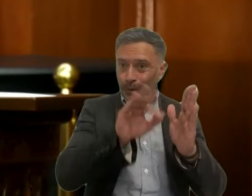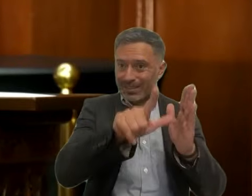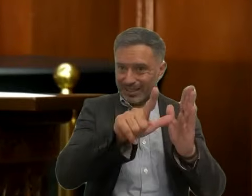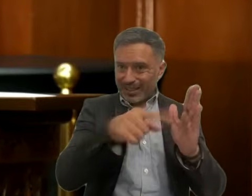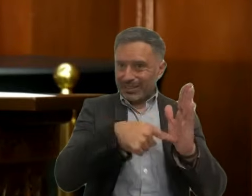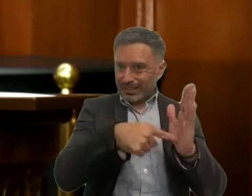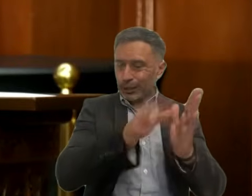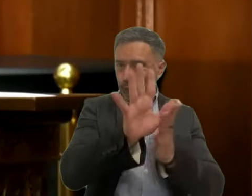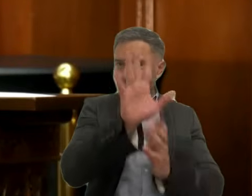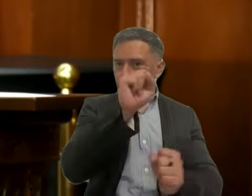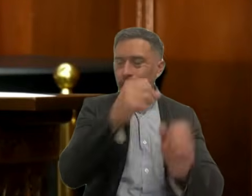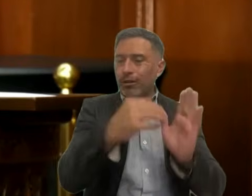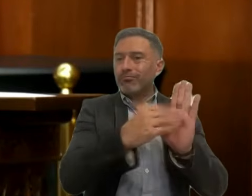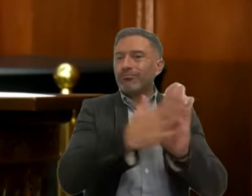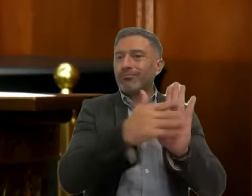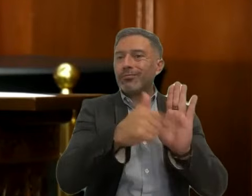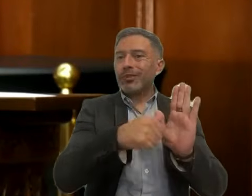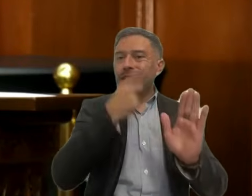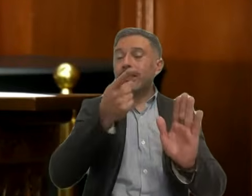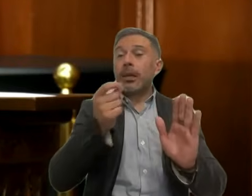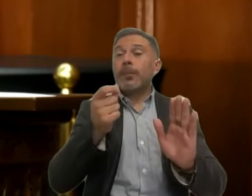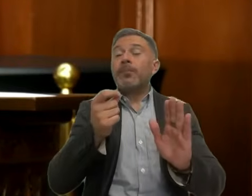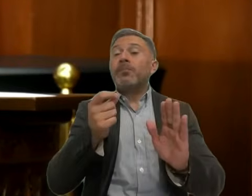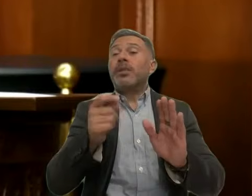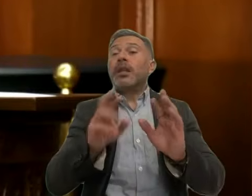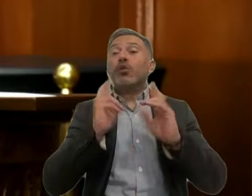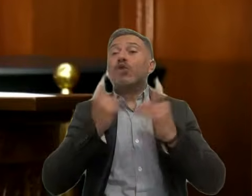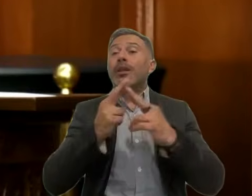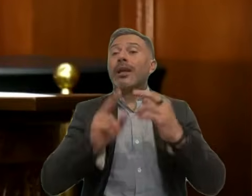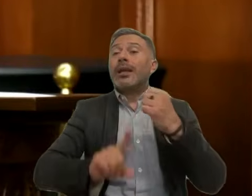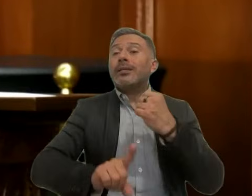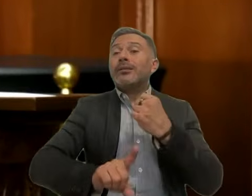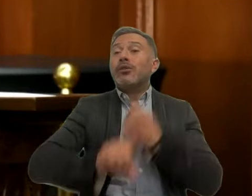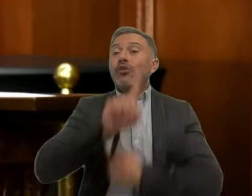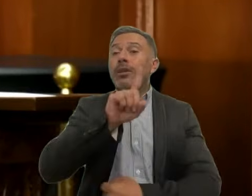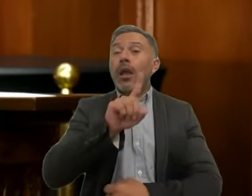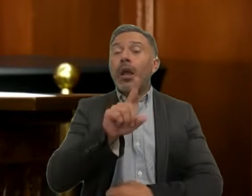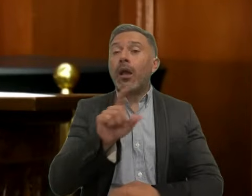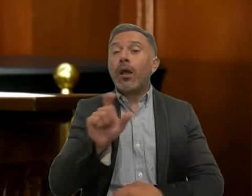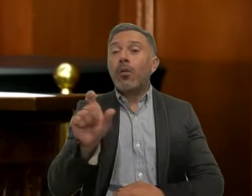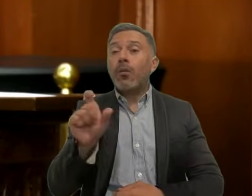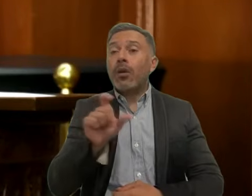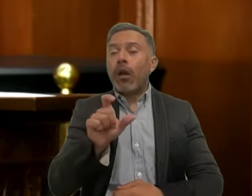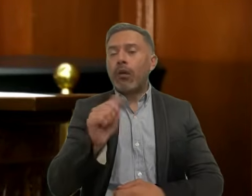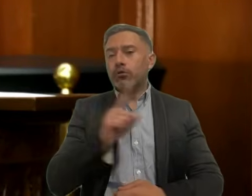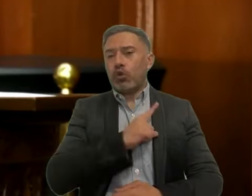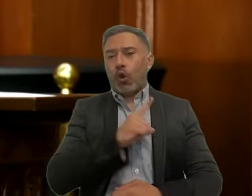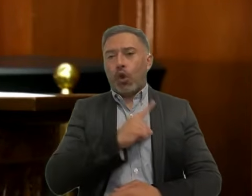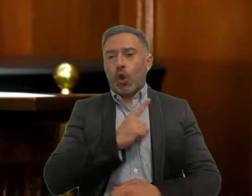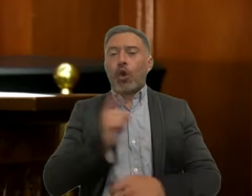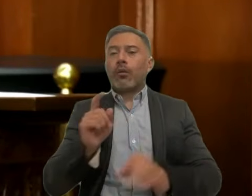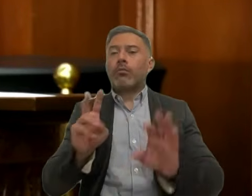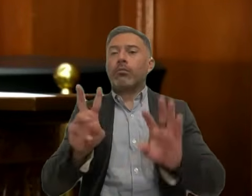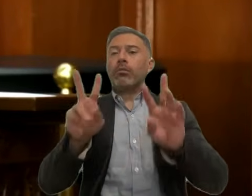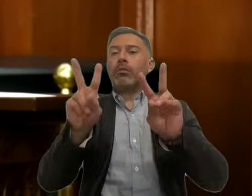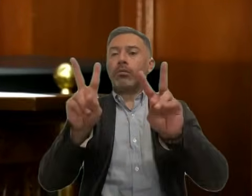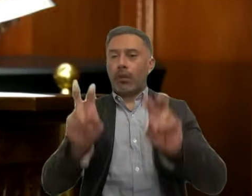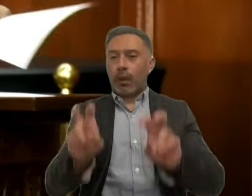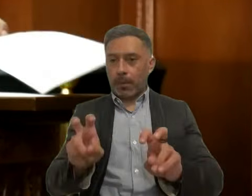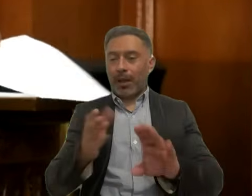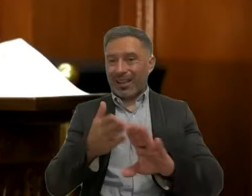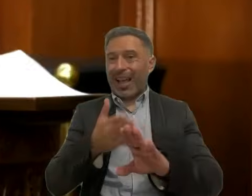constitucional dispone que los periodos extraordinarios se atenderán exclusivamente los asuntos aprobados